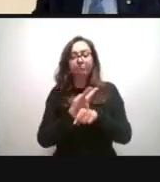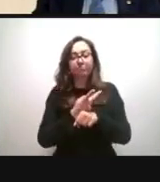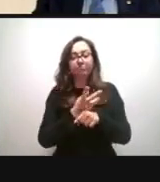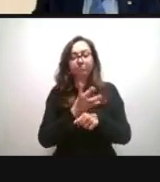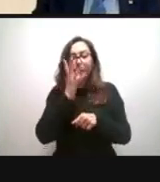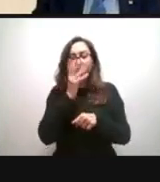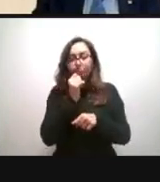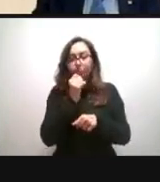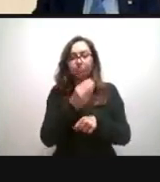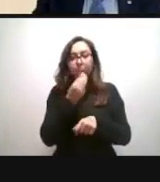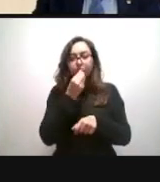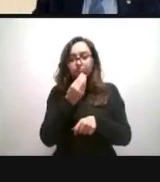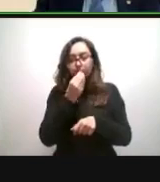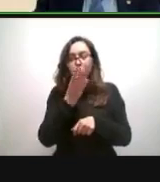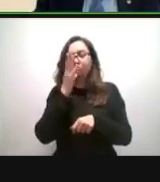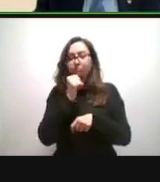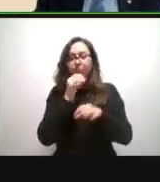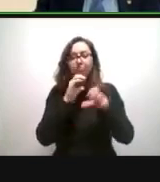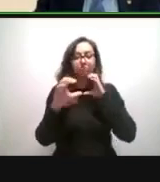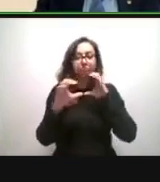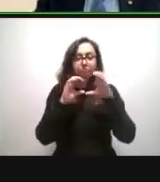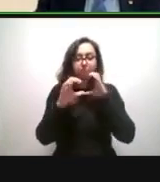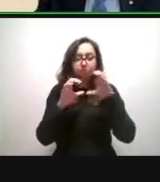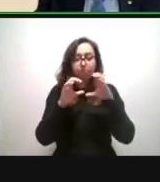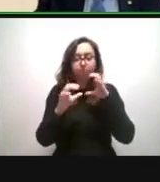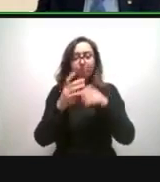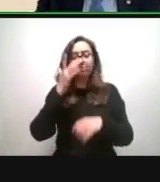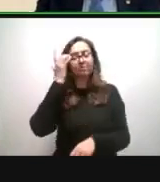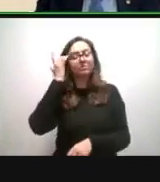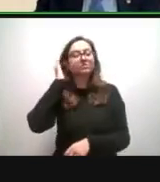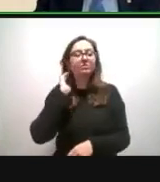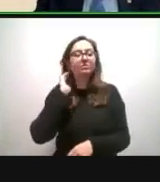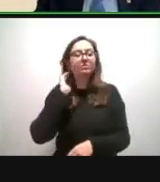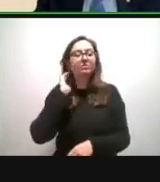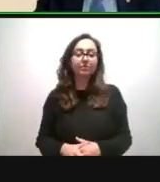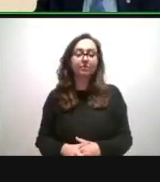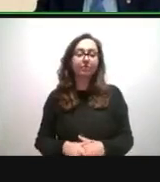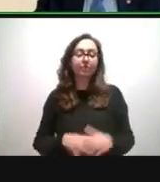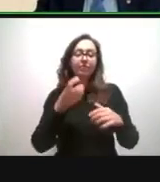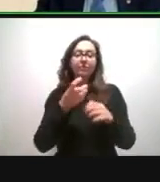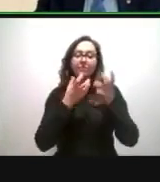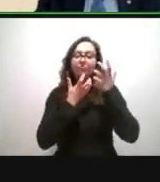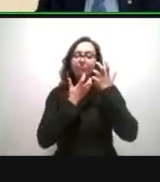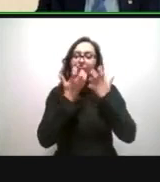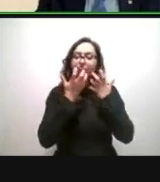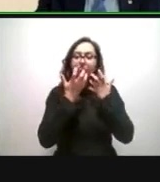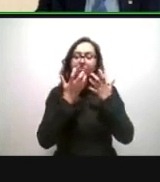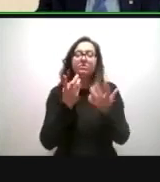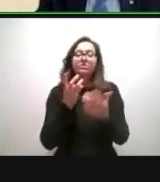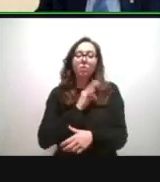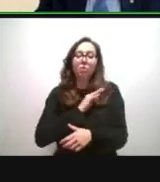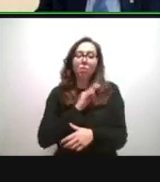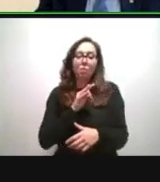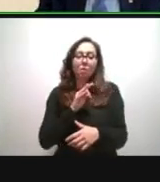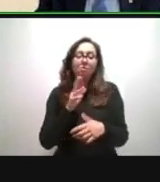la comunicación y la masticación. Estas fracturas pueden ser inestables o estables,